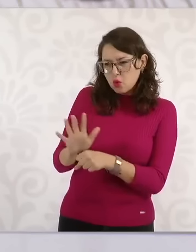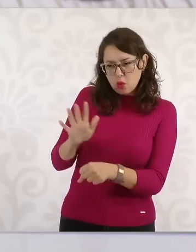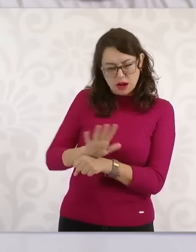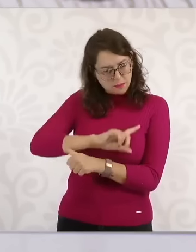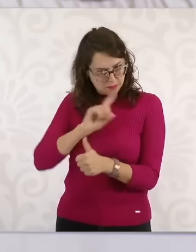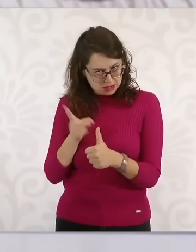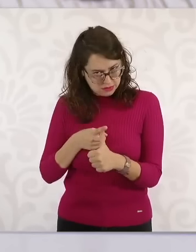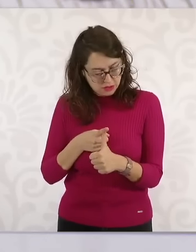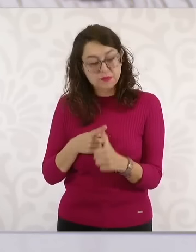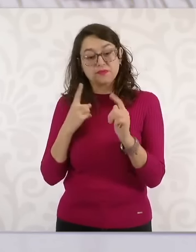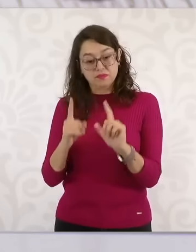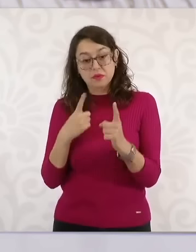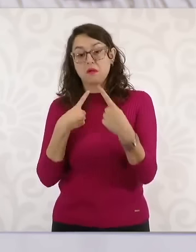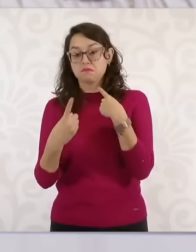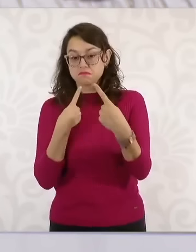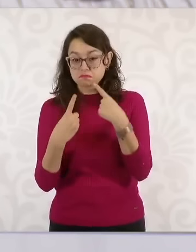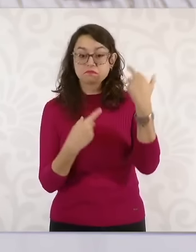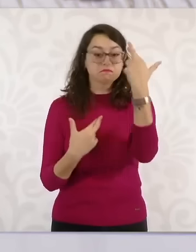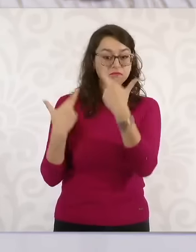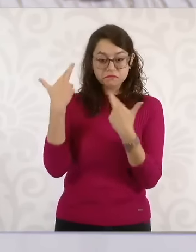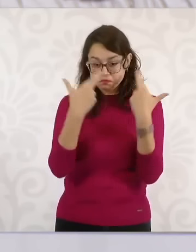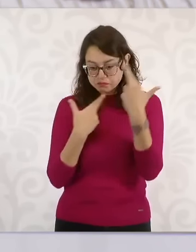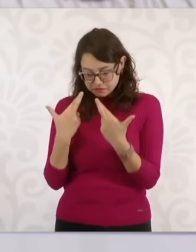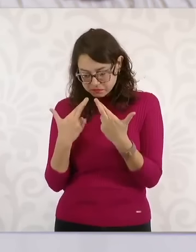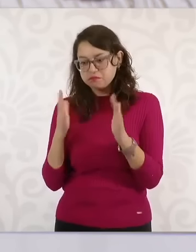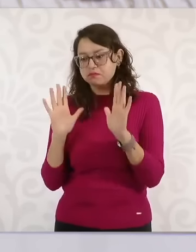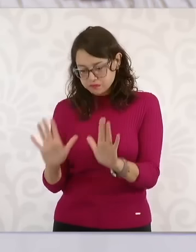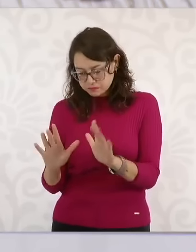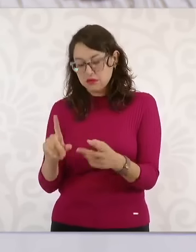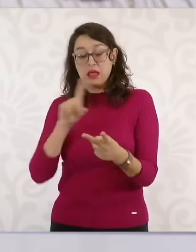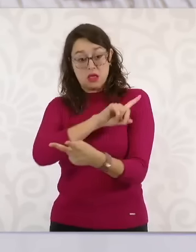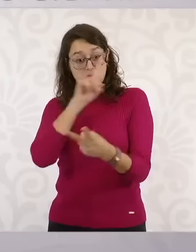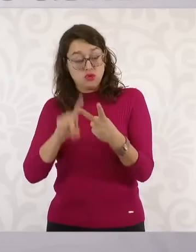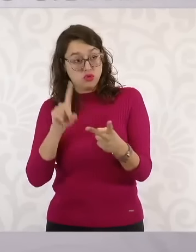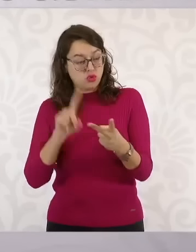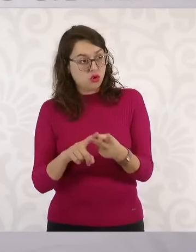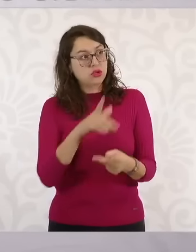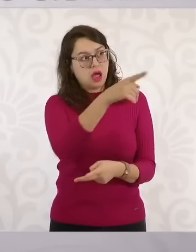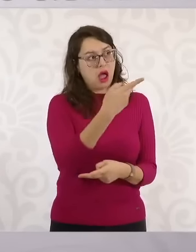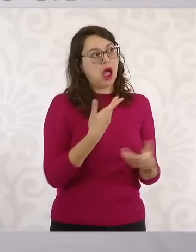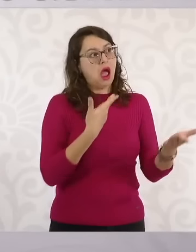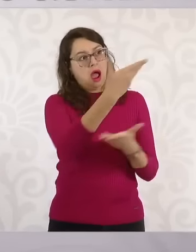y se analiza a partir de las consideraciones de la política de seguridad